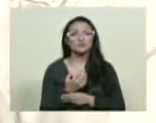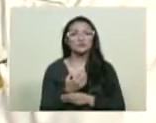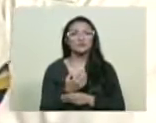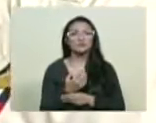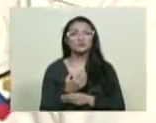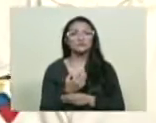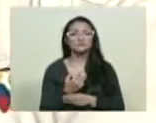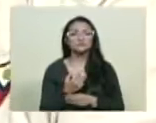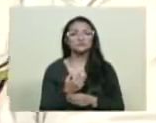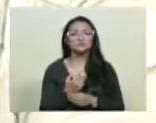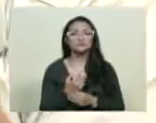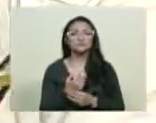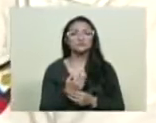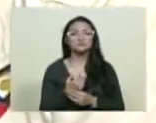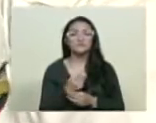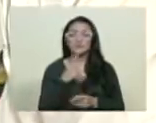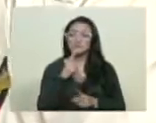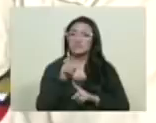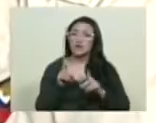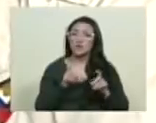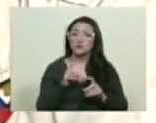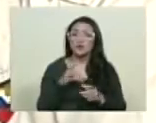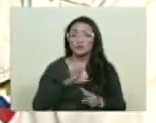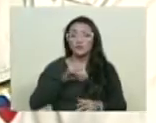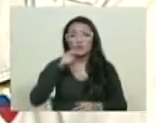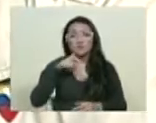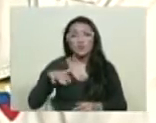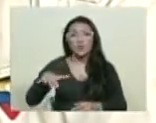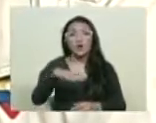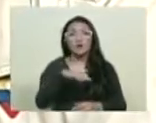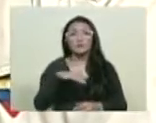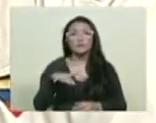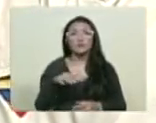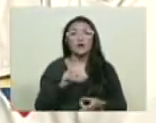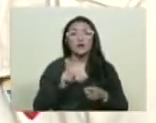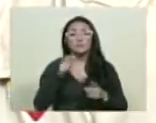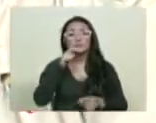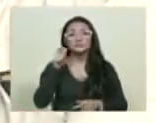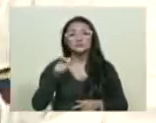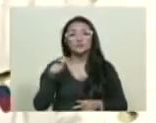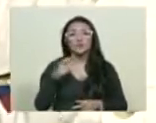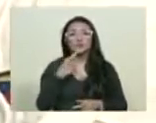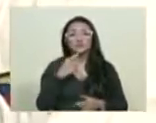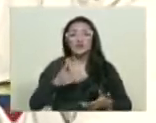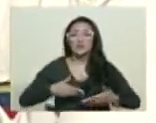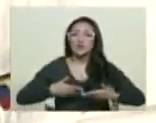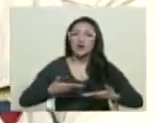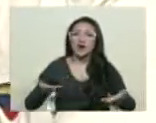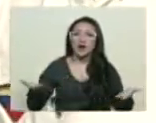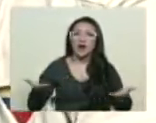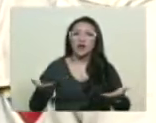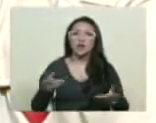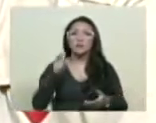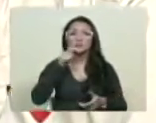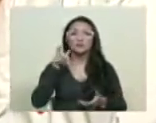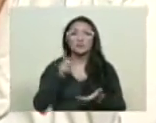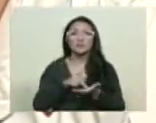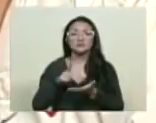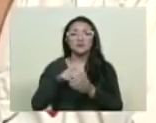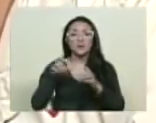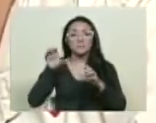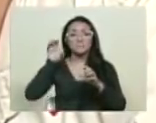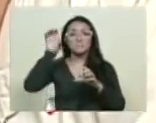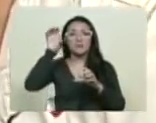pero hay que preguntarlo porque viene del pueblo pues hay gente que está diciendo que vale un regalo a los que participaron con el carné de la